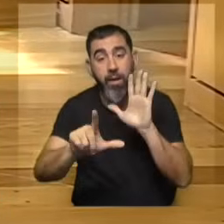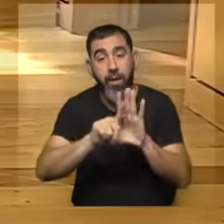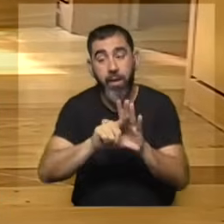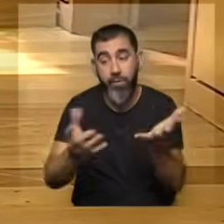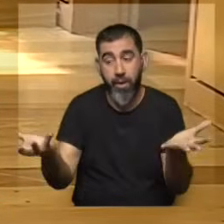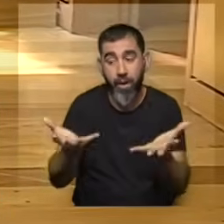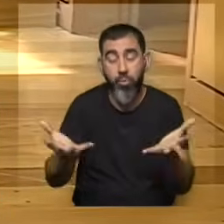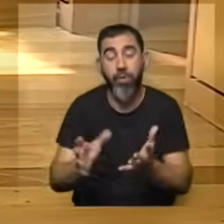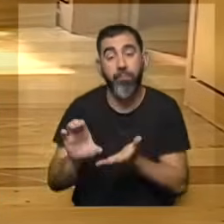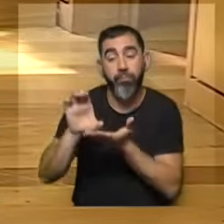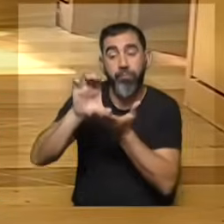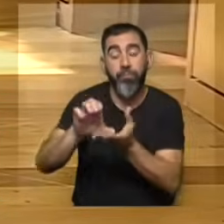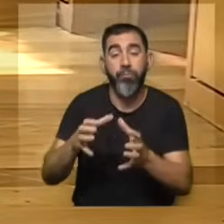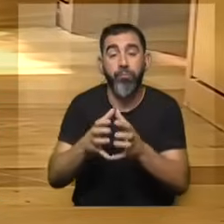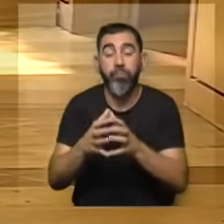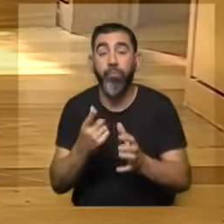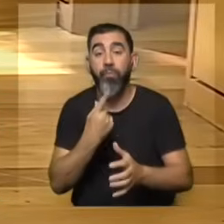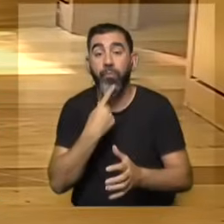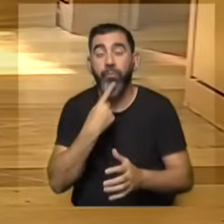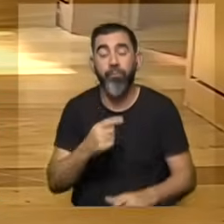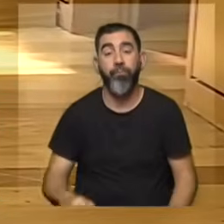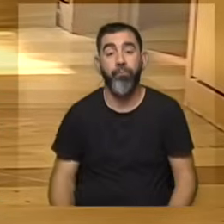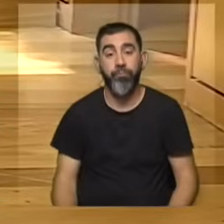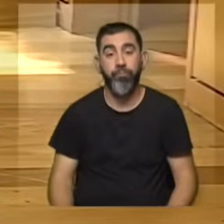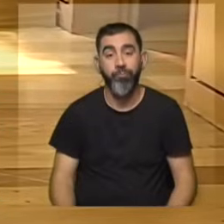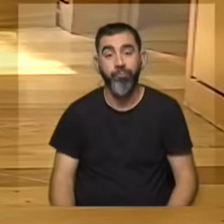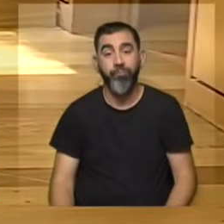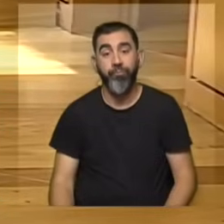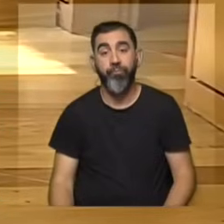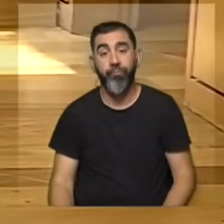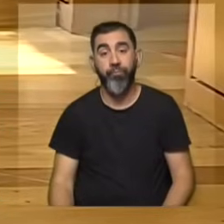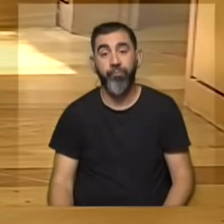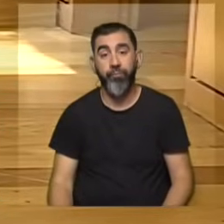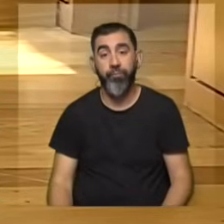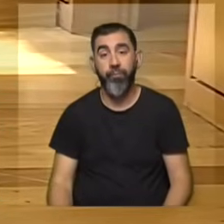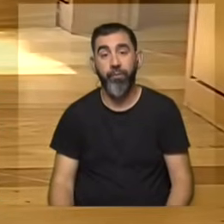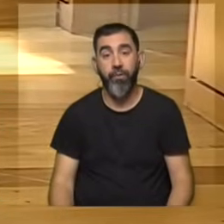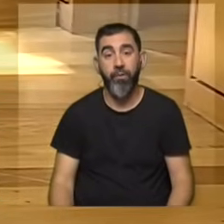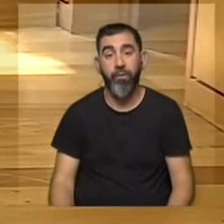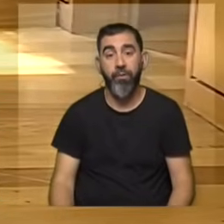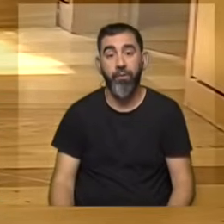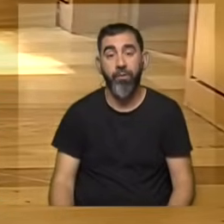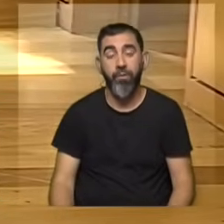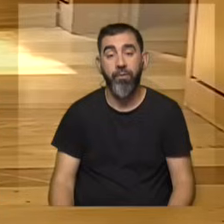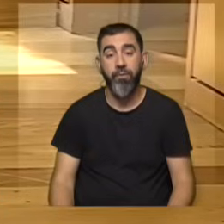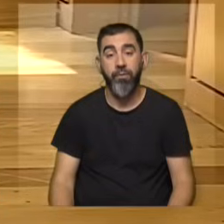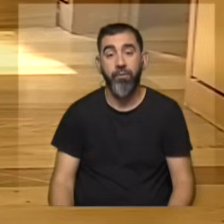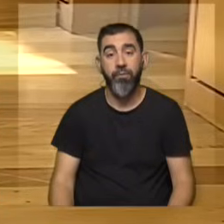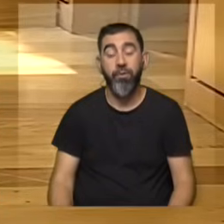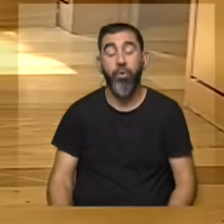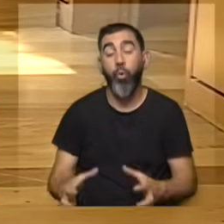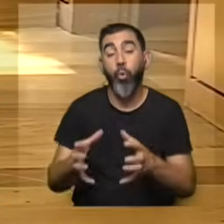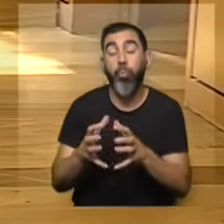vigente de financiamiento de los partidos políticos hay una intención de parte de todos las